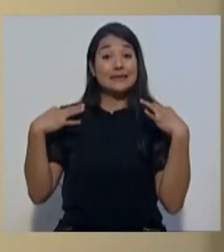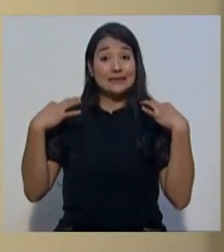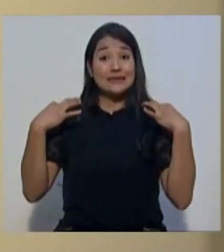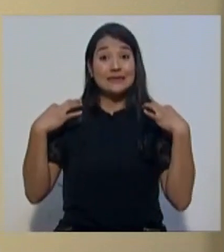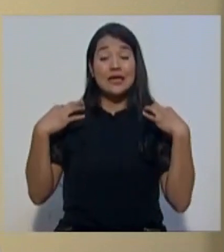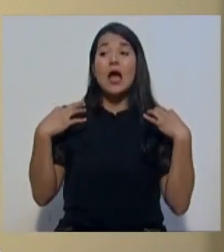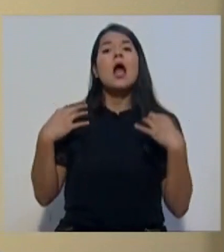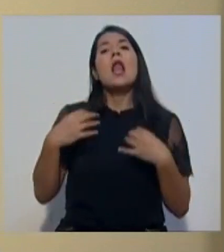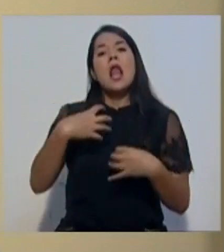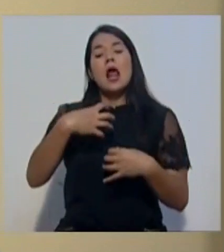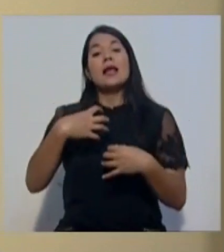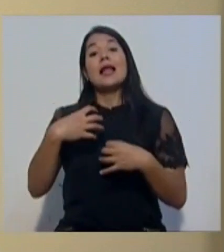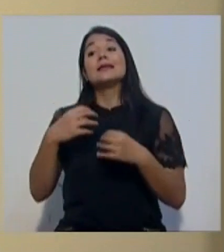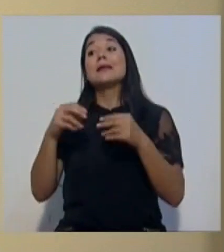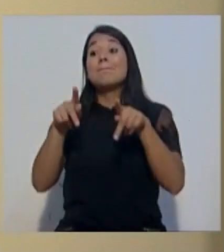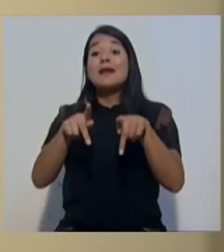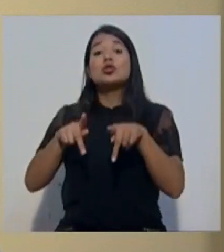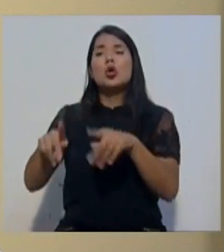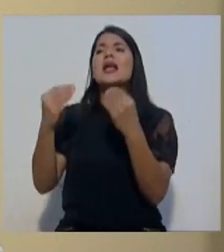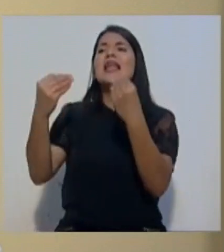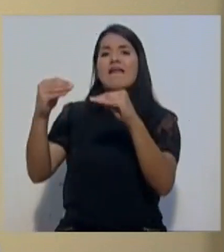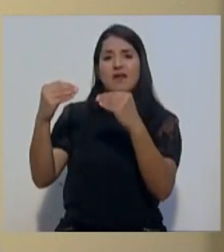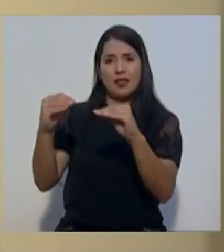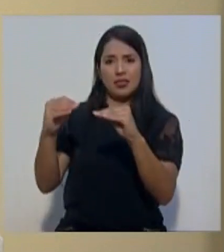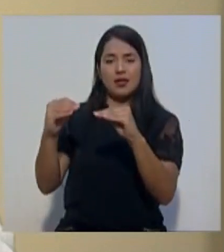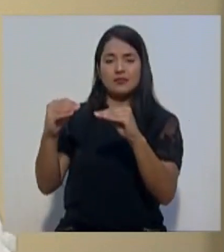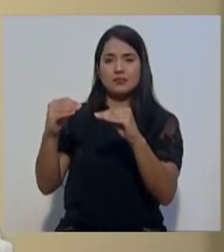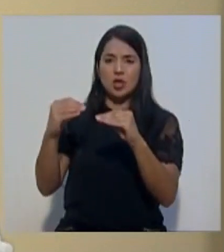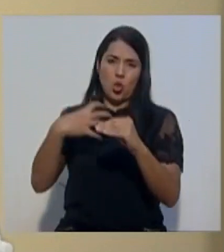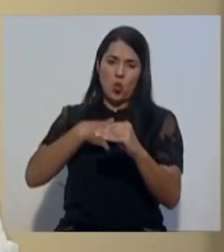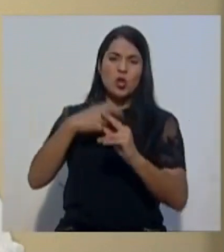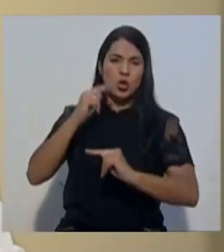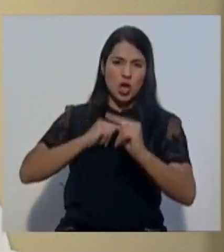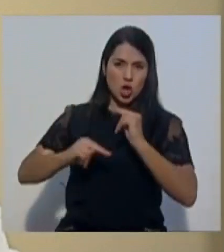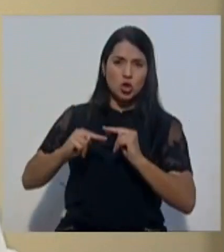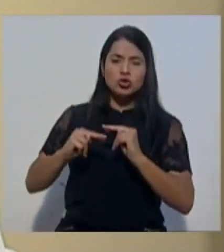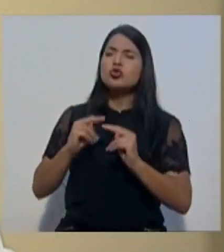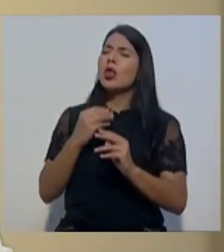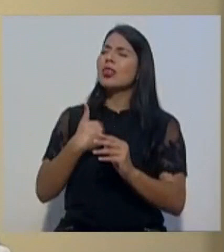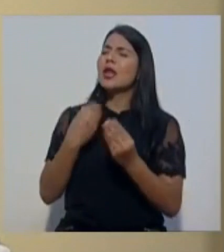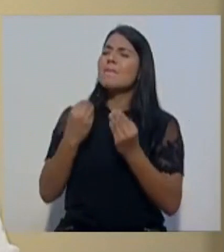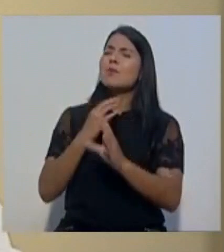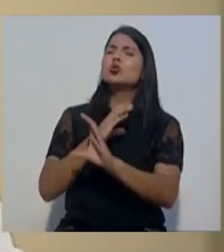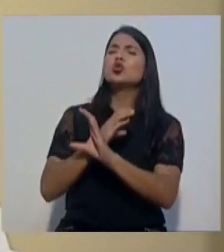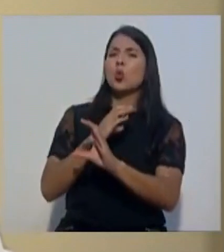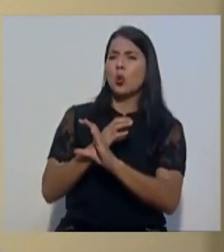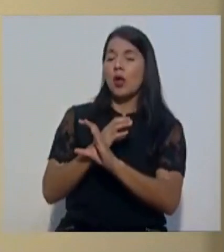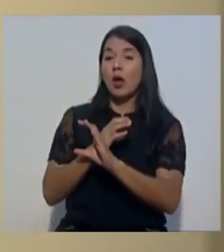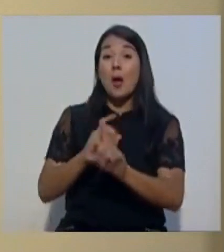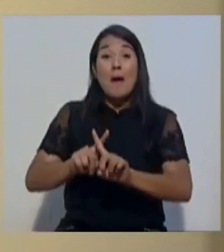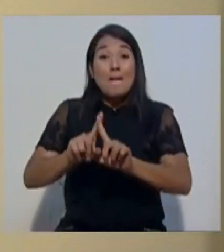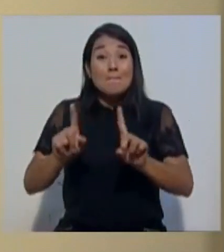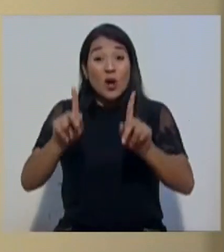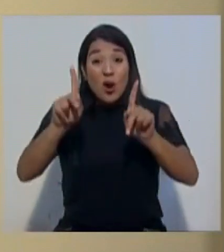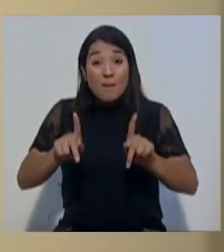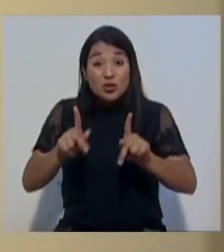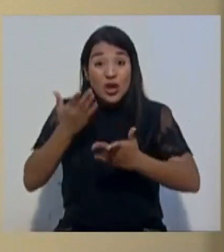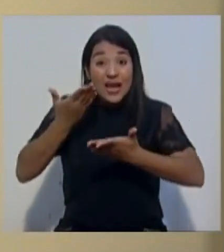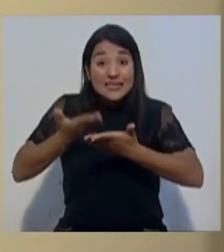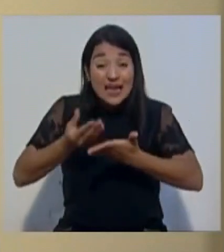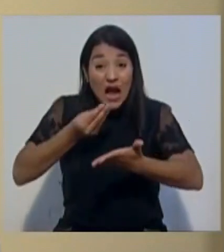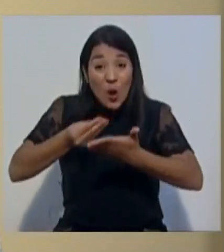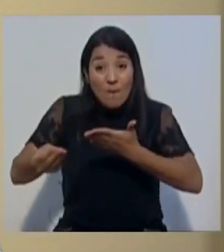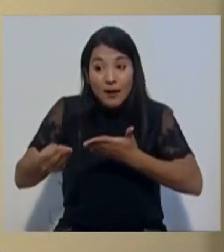tienen mucho cuidado, la dueña o el dueño también, pero las personas que están comprando no guardan el debido